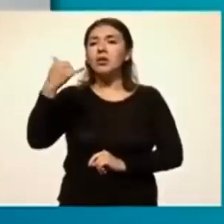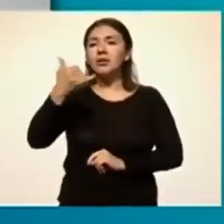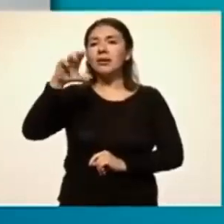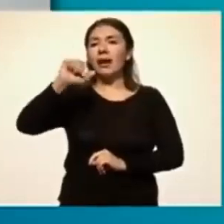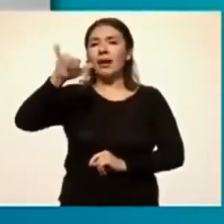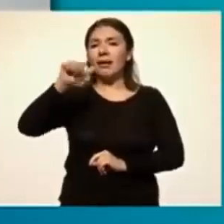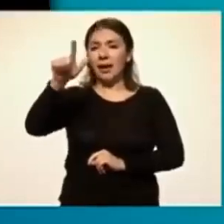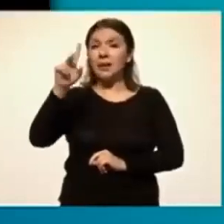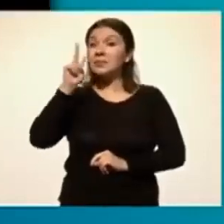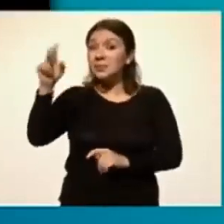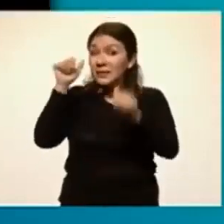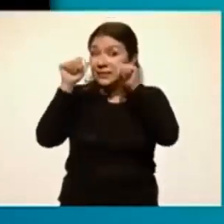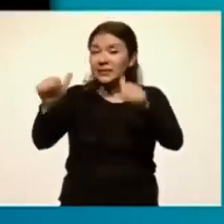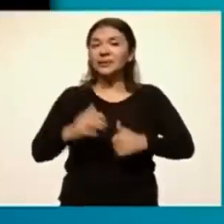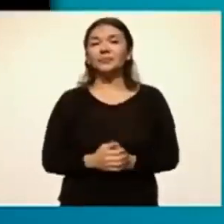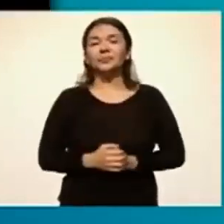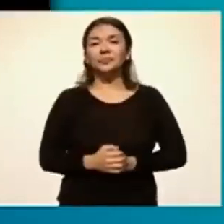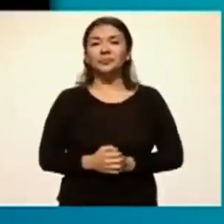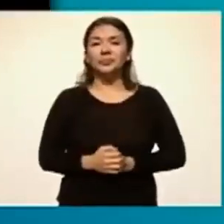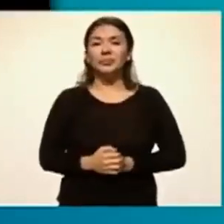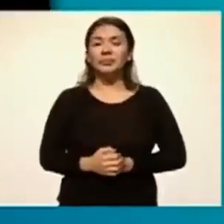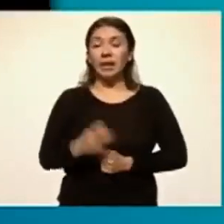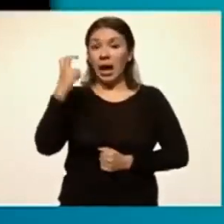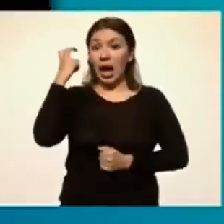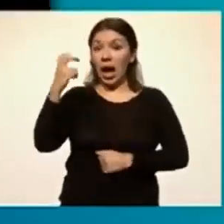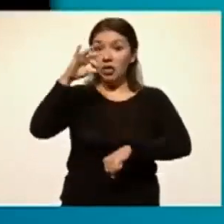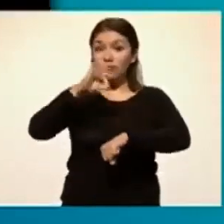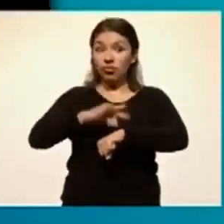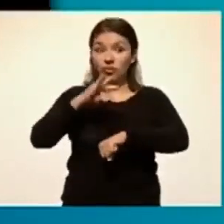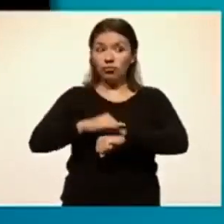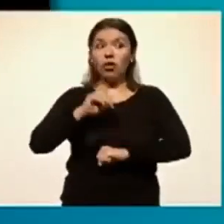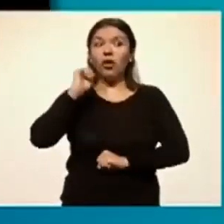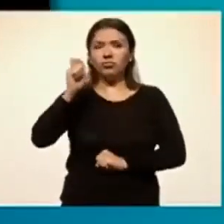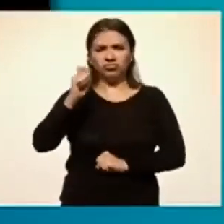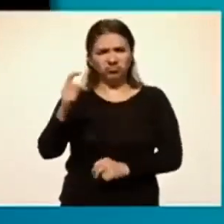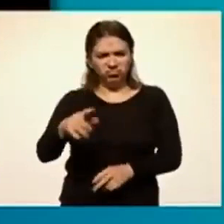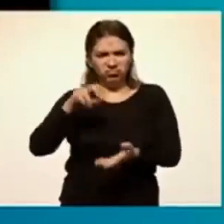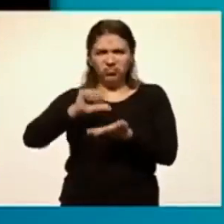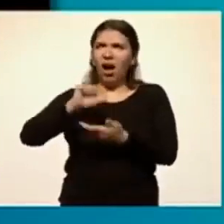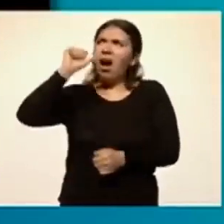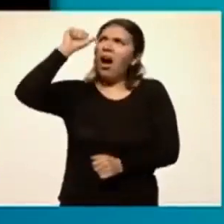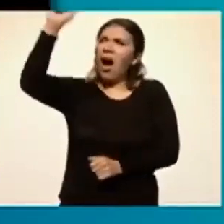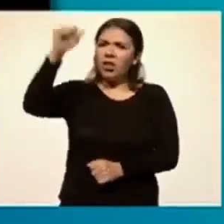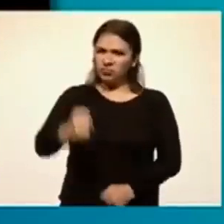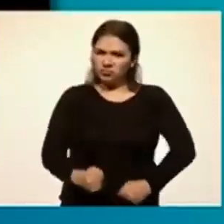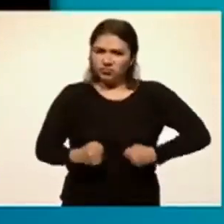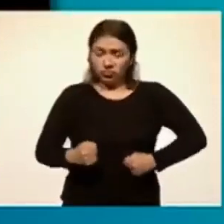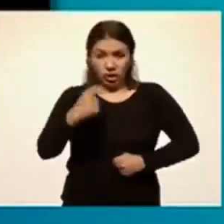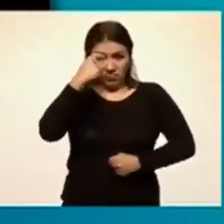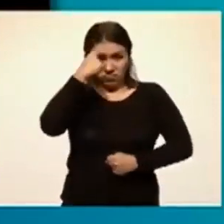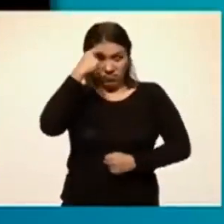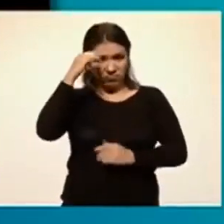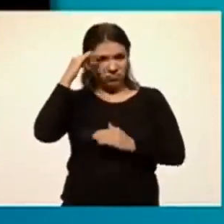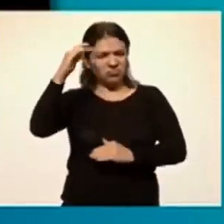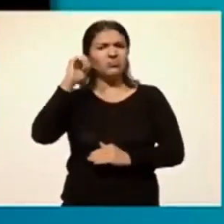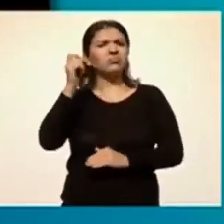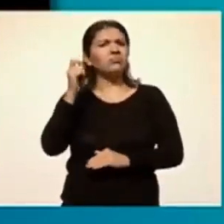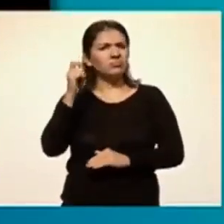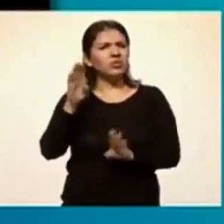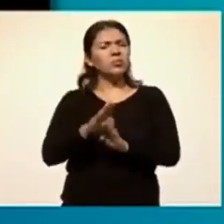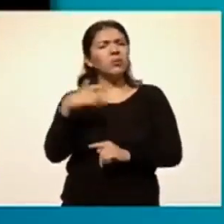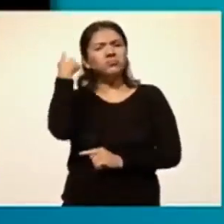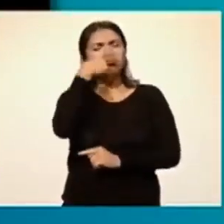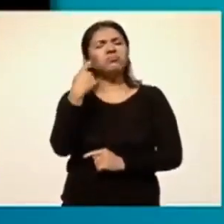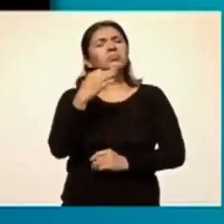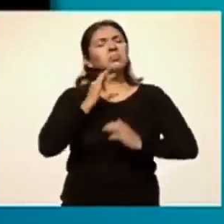atención. Santiago Ramón y Cajal era un señor alto y fuerte, de frente ancha y aspecto sereno, con